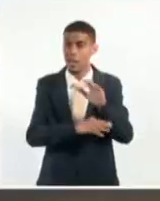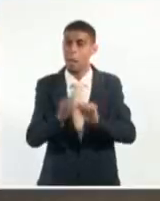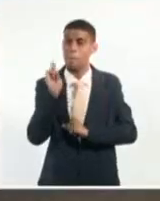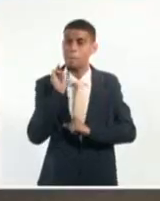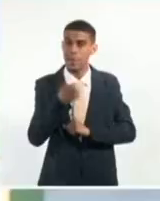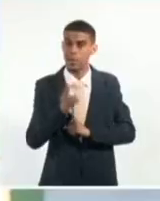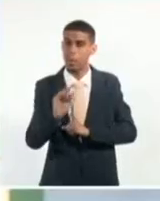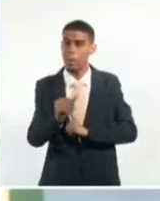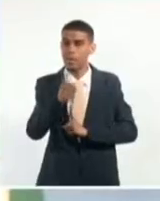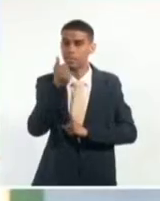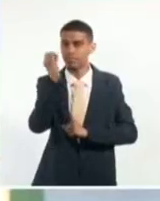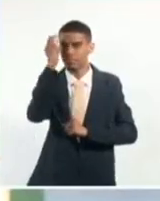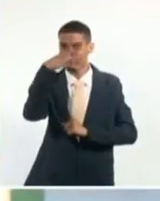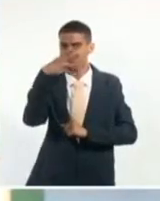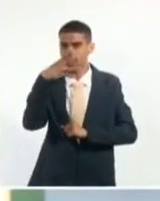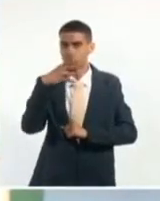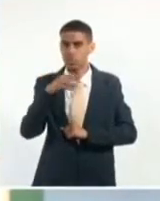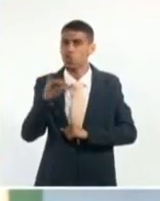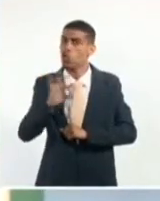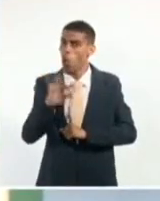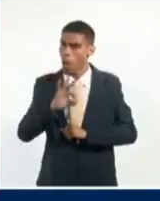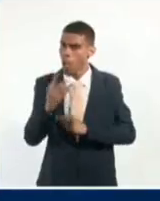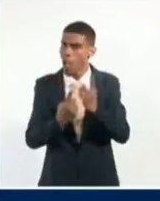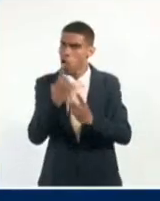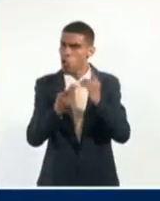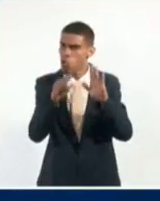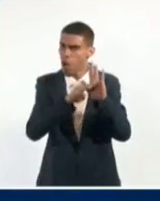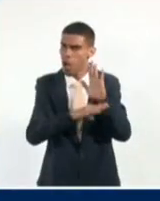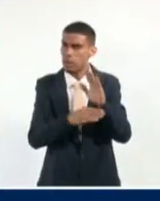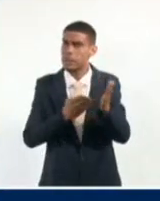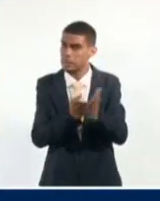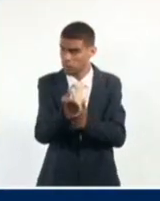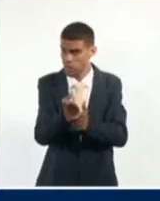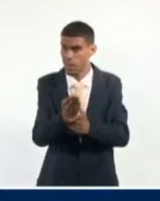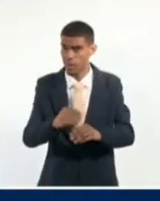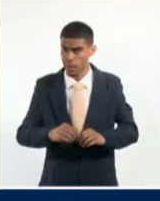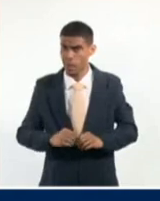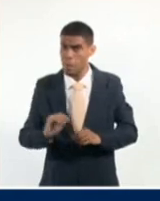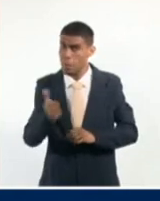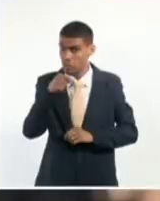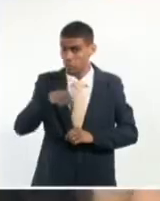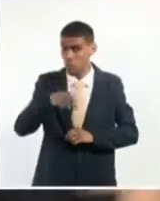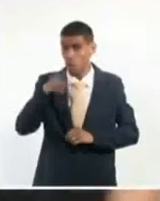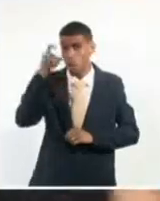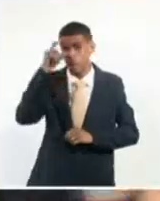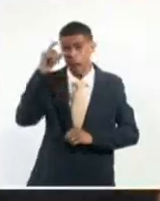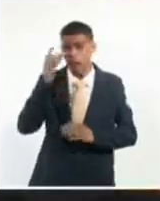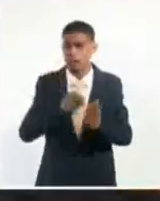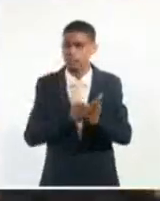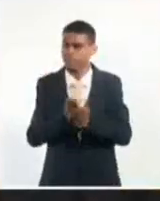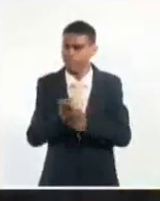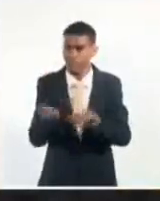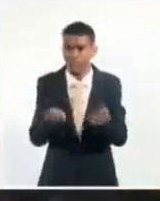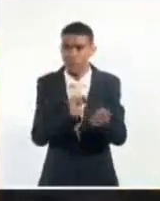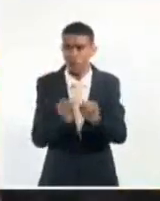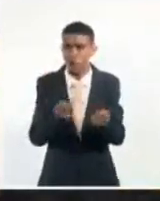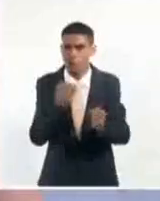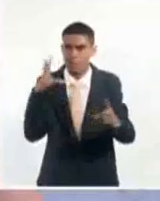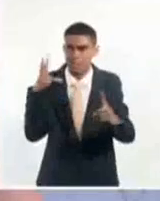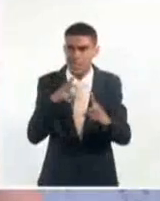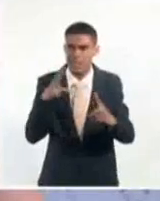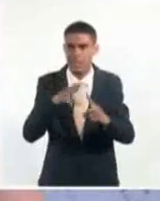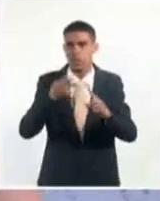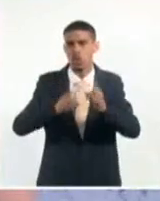en su gran mayoría permanecen vigentes como continuidad de la política de Washington para ejercer máxima presión contra la nación